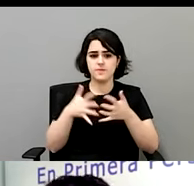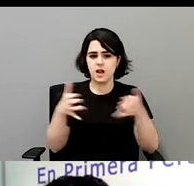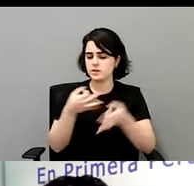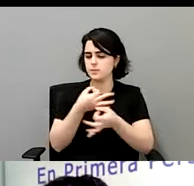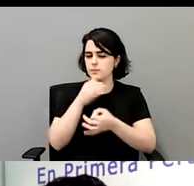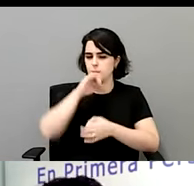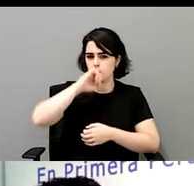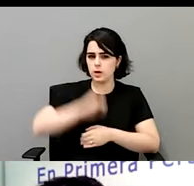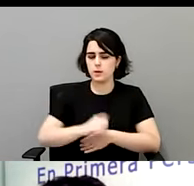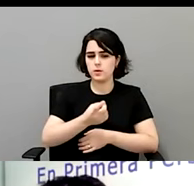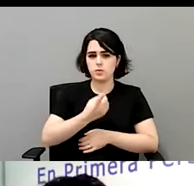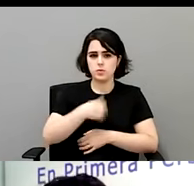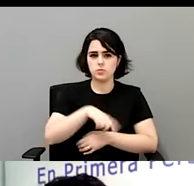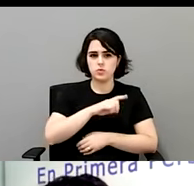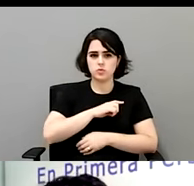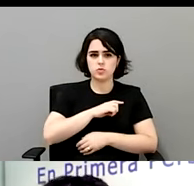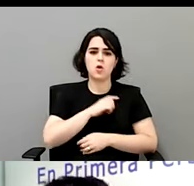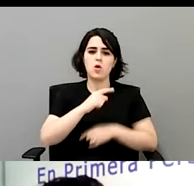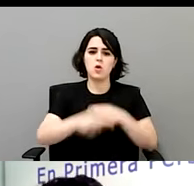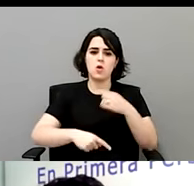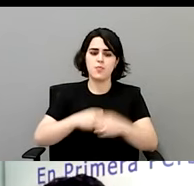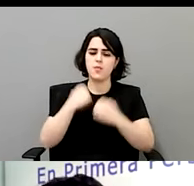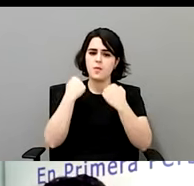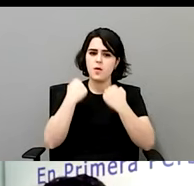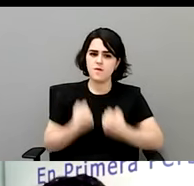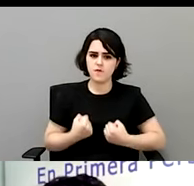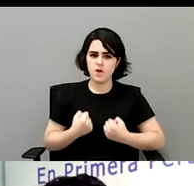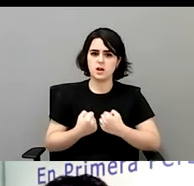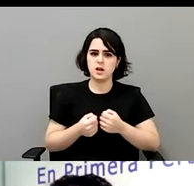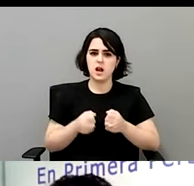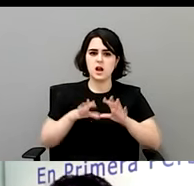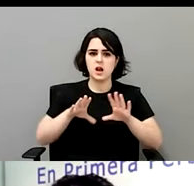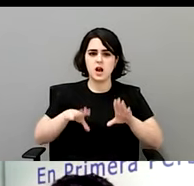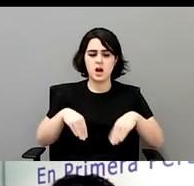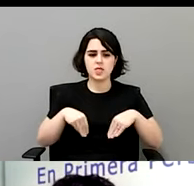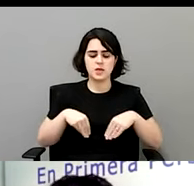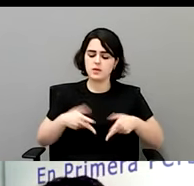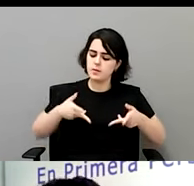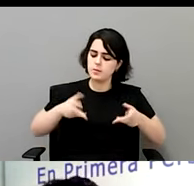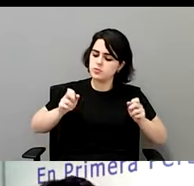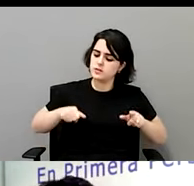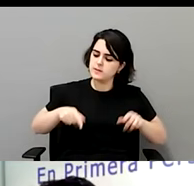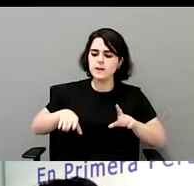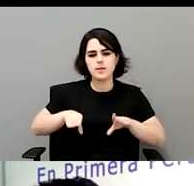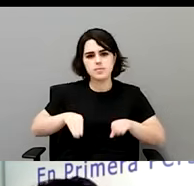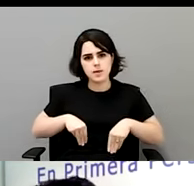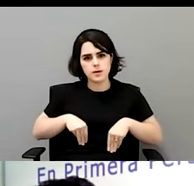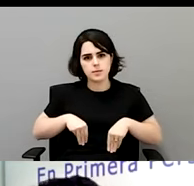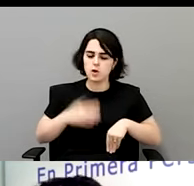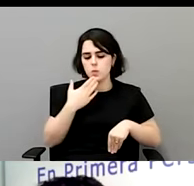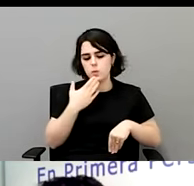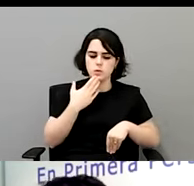fuerte cuando aceptamos que así ya por supuesto nuestros pies, que